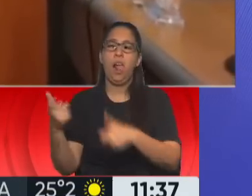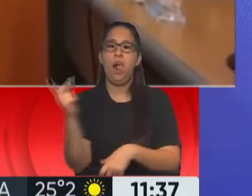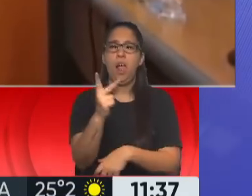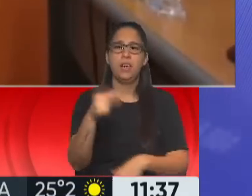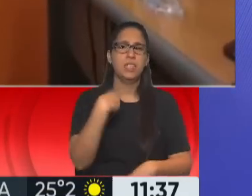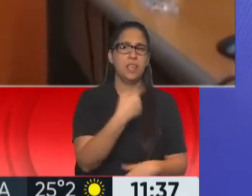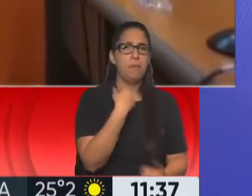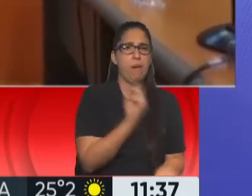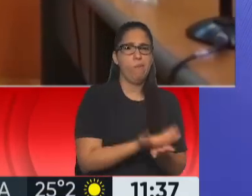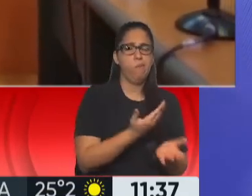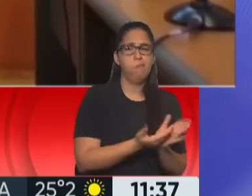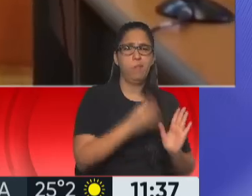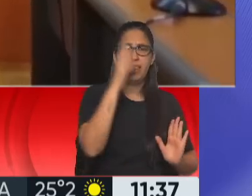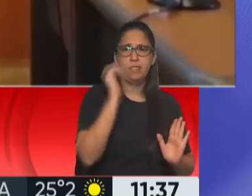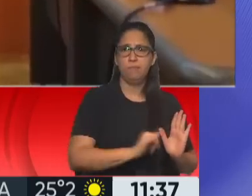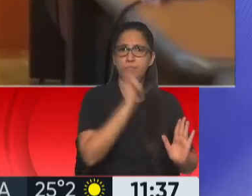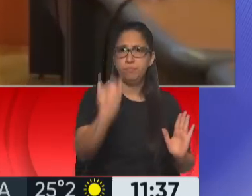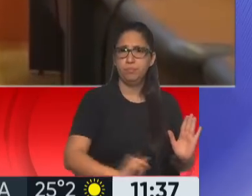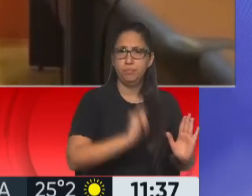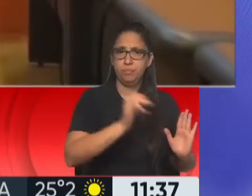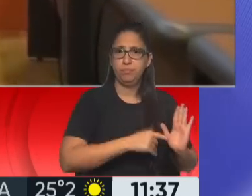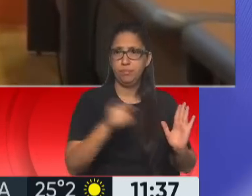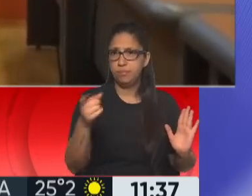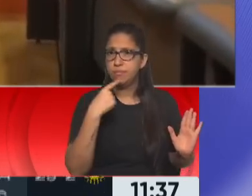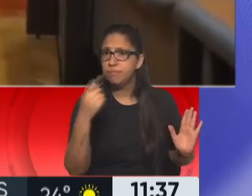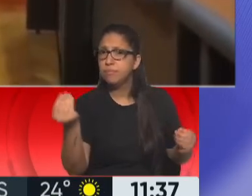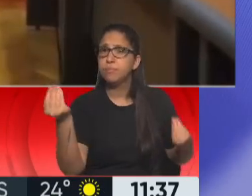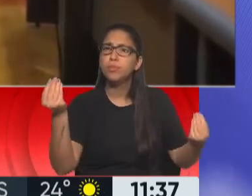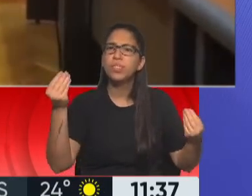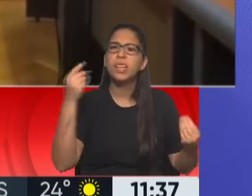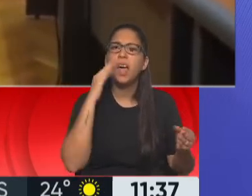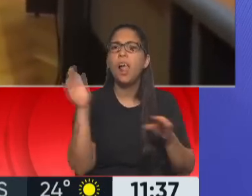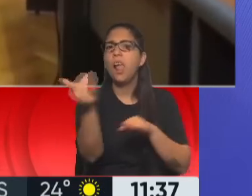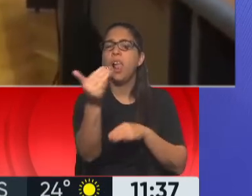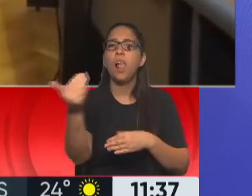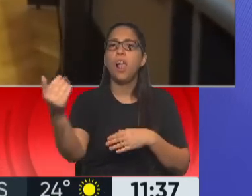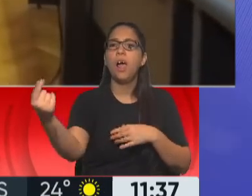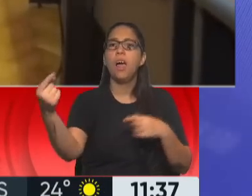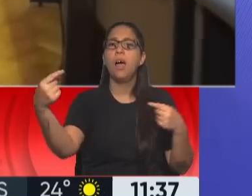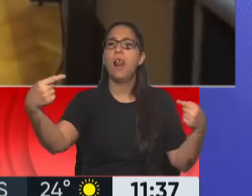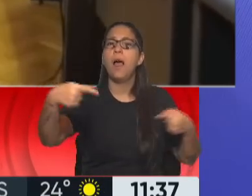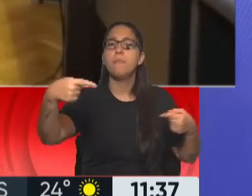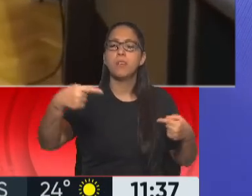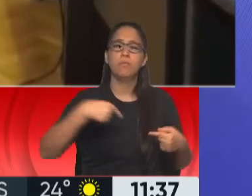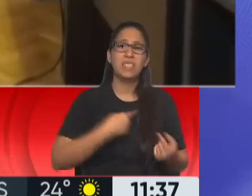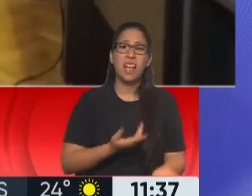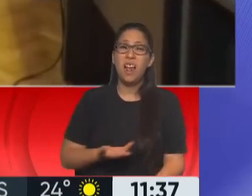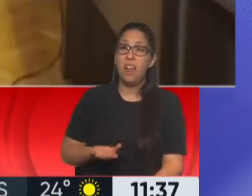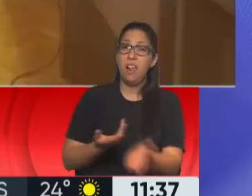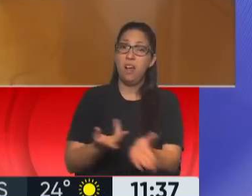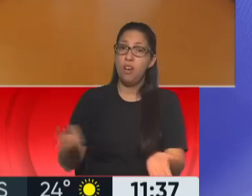los planteos que hizo Cristina Fernández de Kirchner. Por lo tanto, volver a insistir con eso me parece que no va a